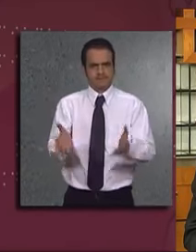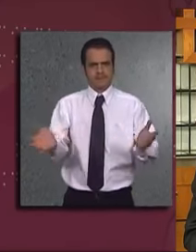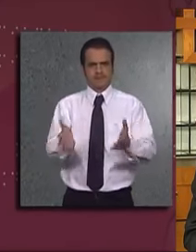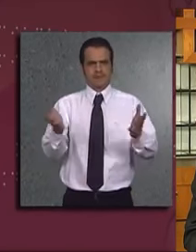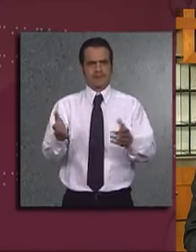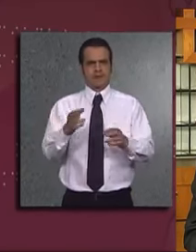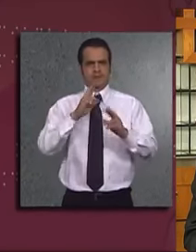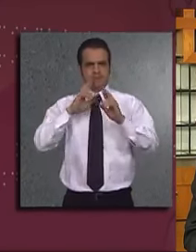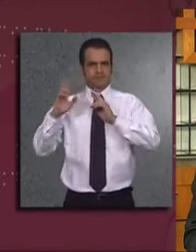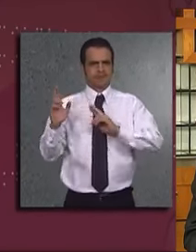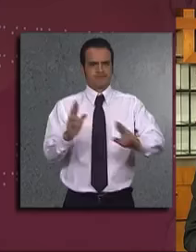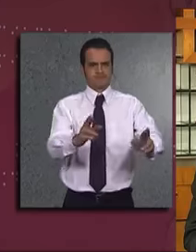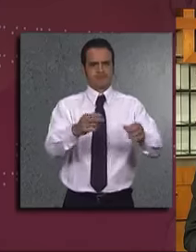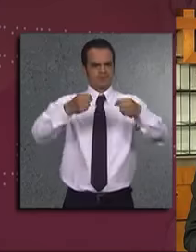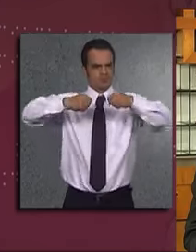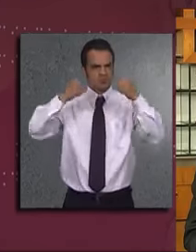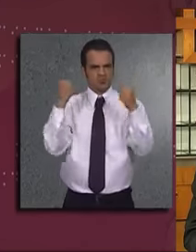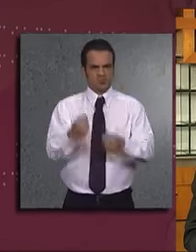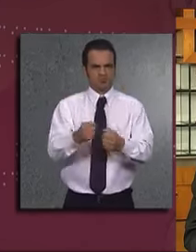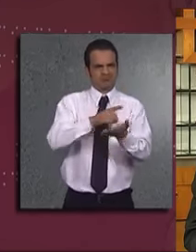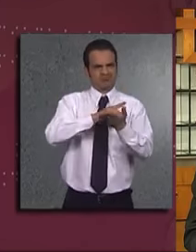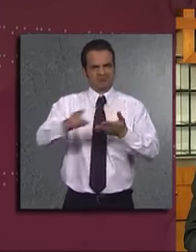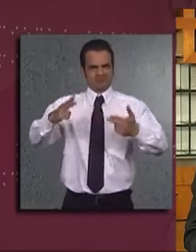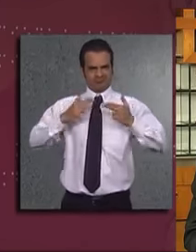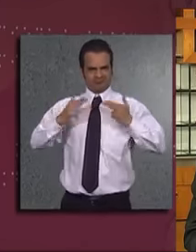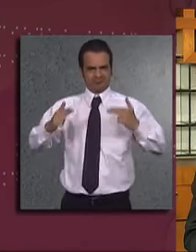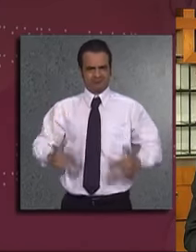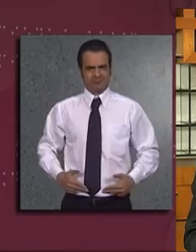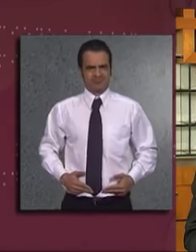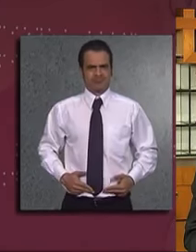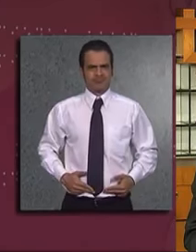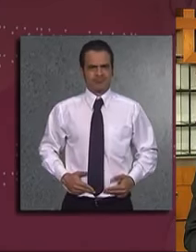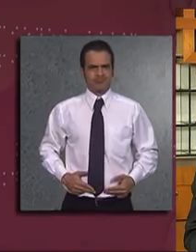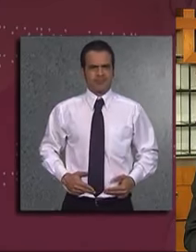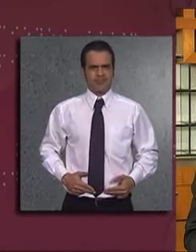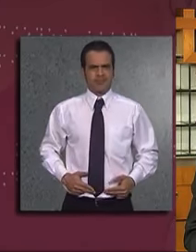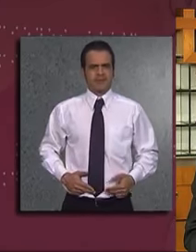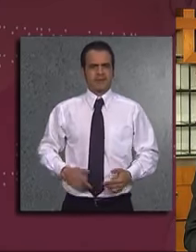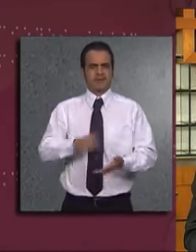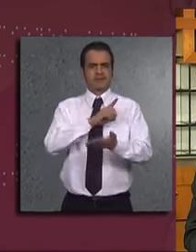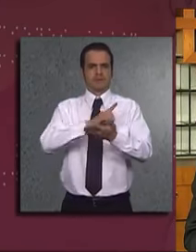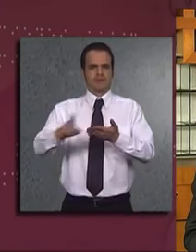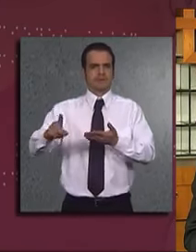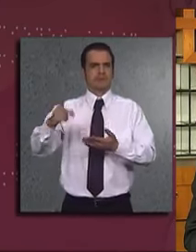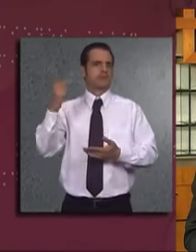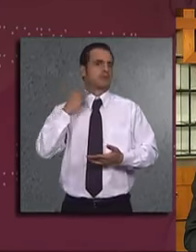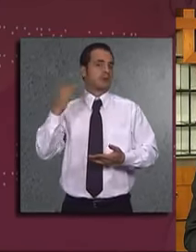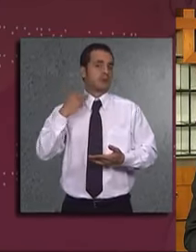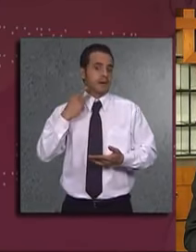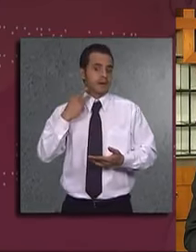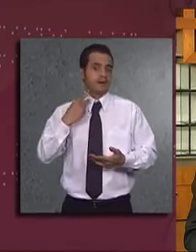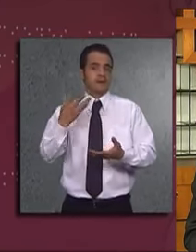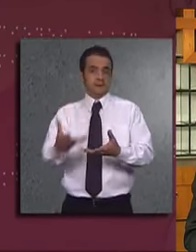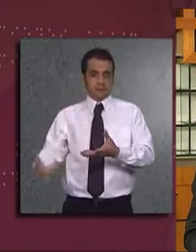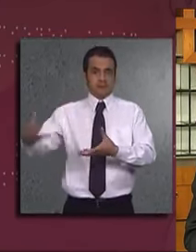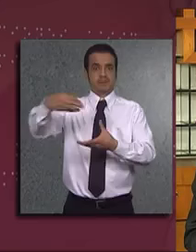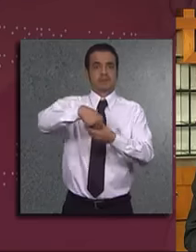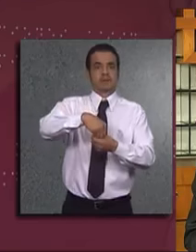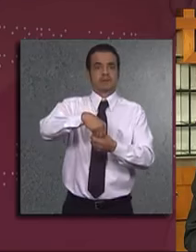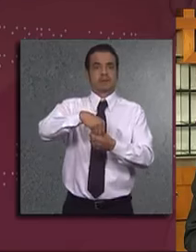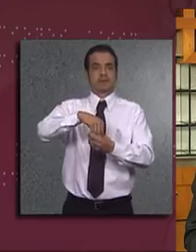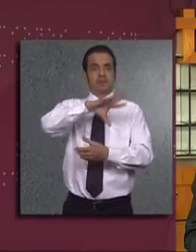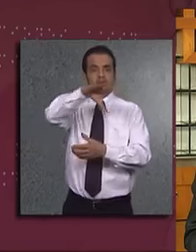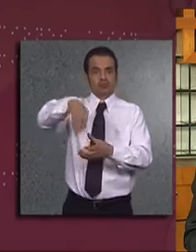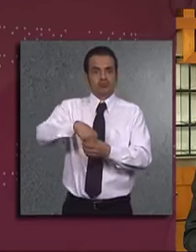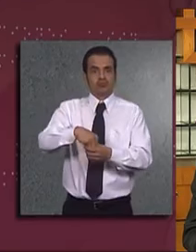que promover, respetar, garantizar los derechos humanos. Y esto implica todos los derechos políticos, la